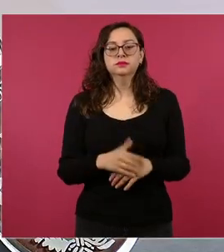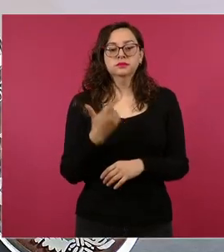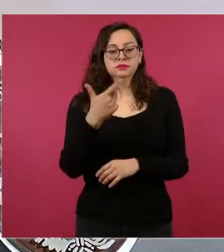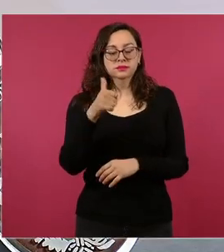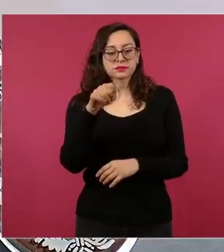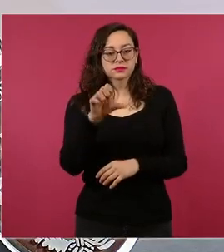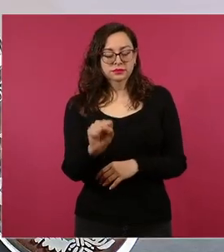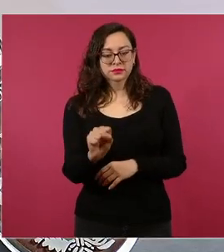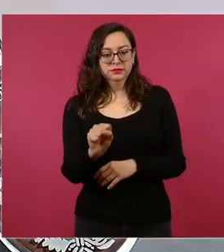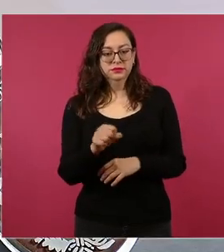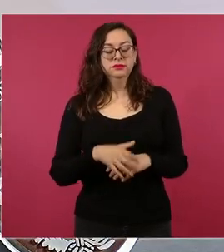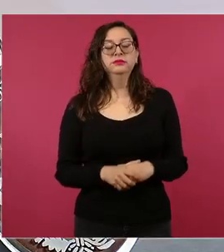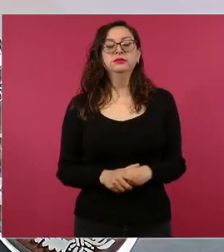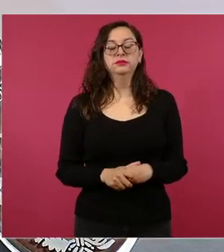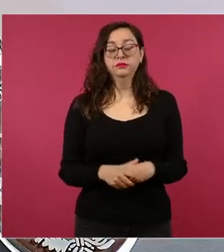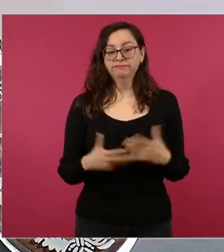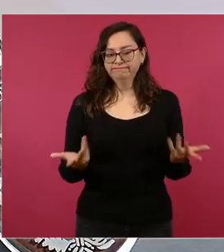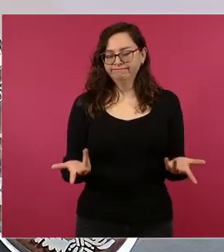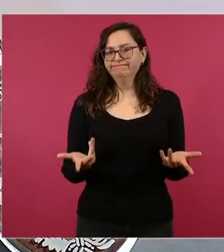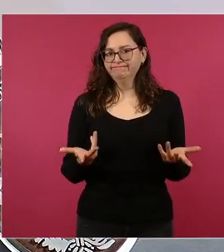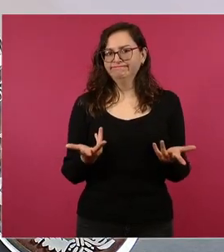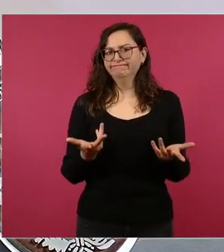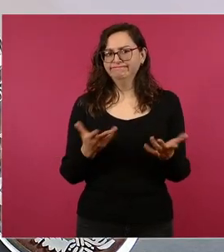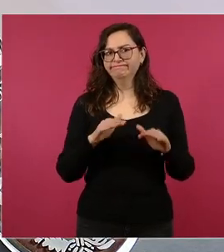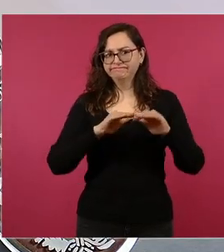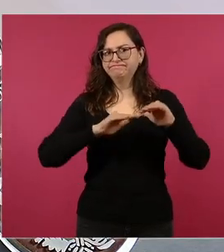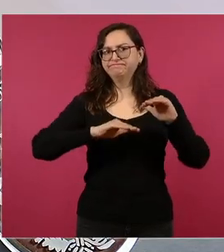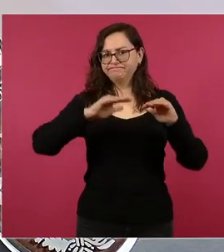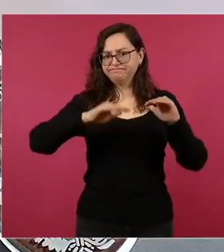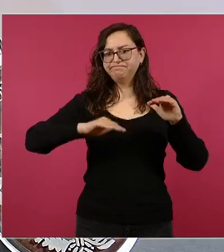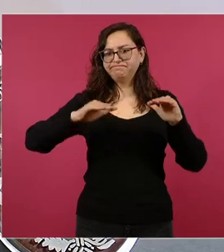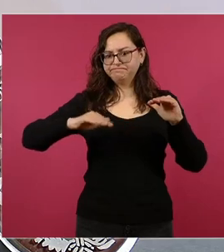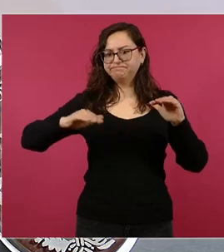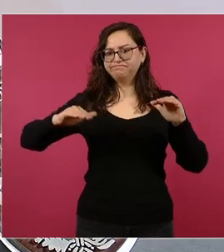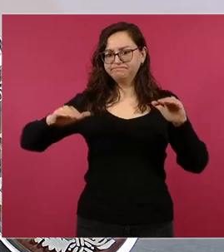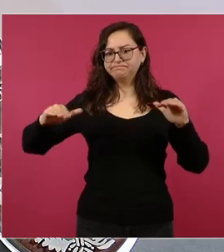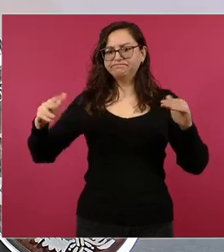gas LP, mercado que se mantiene estable y donde aún donde